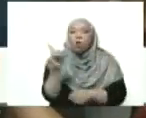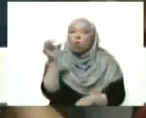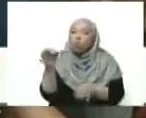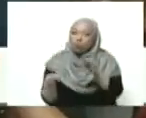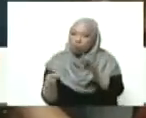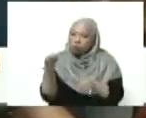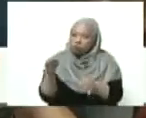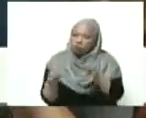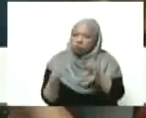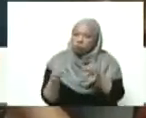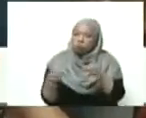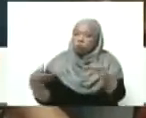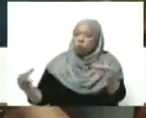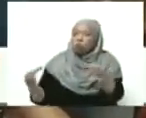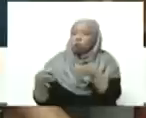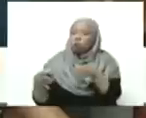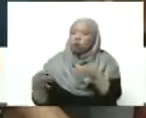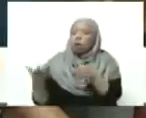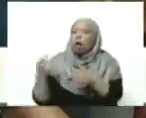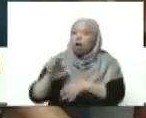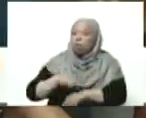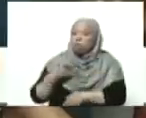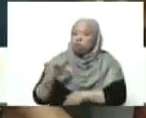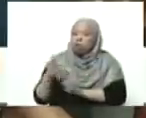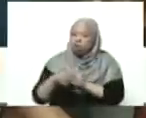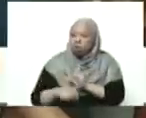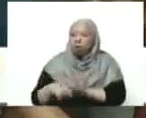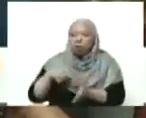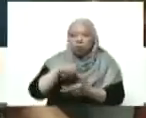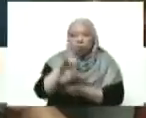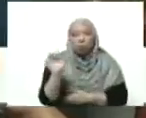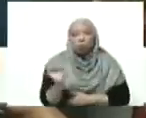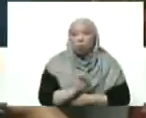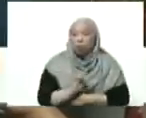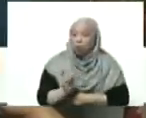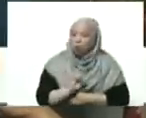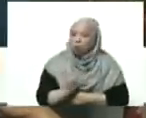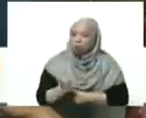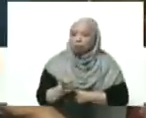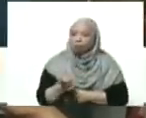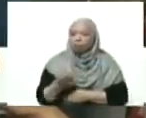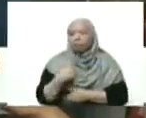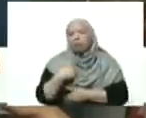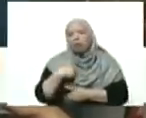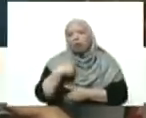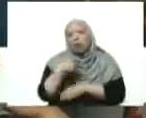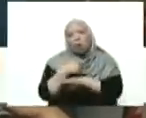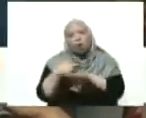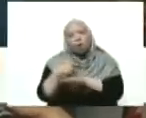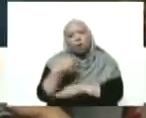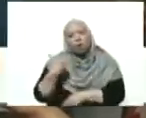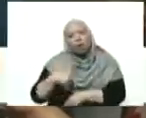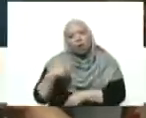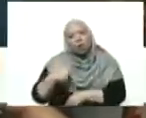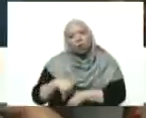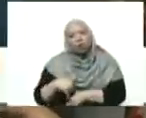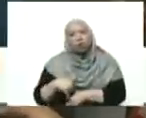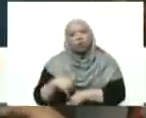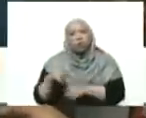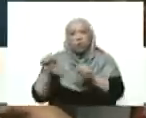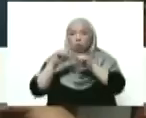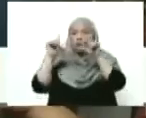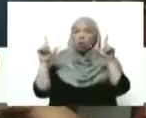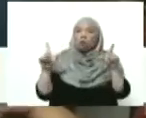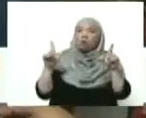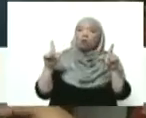tribunales, entonces para actuar. No dudamos de la disposición del gobierno, pero sí nos deja caccioso y nos